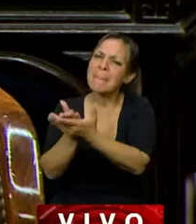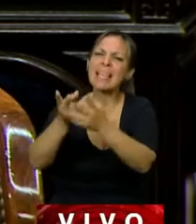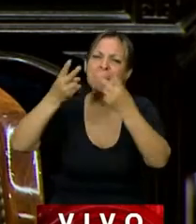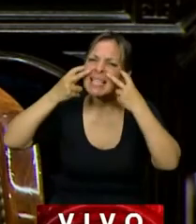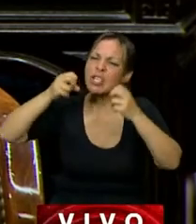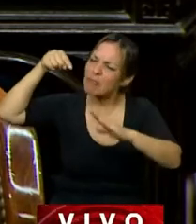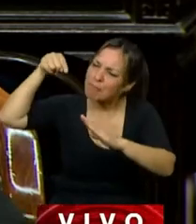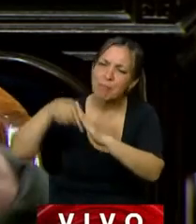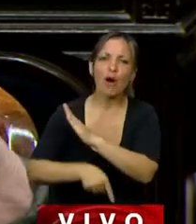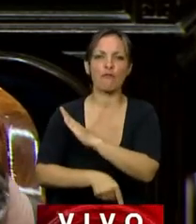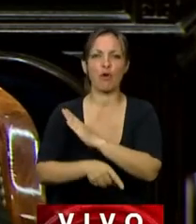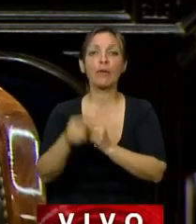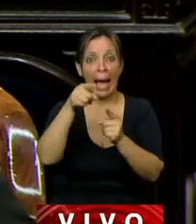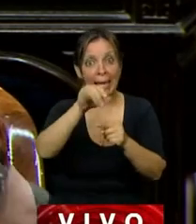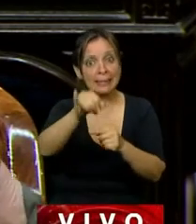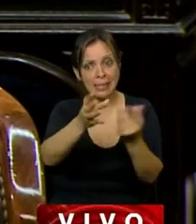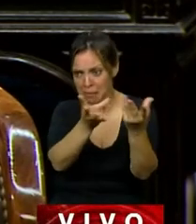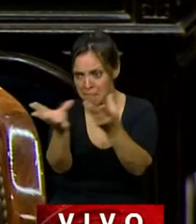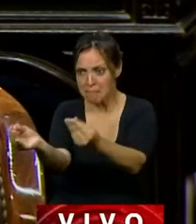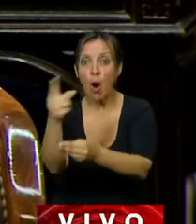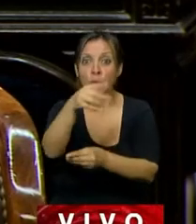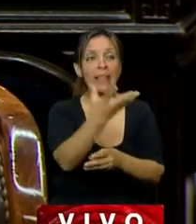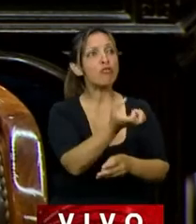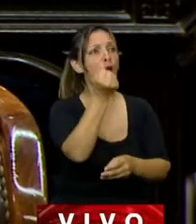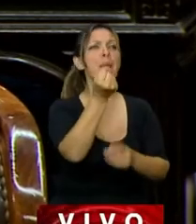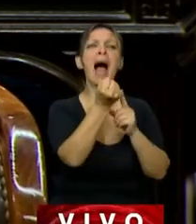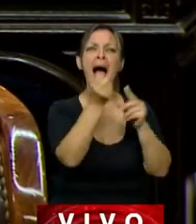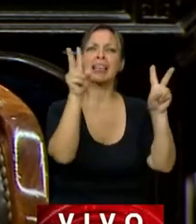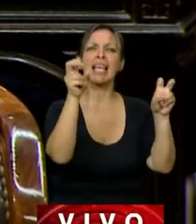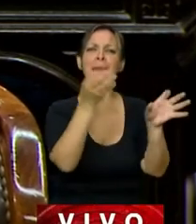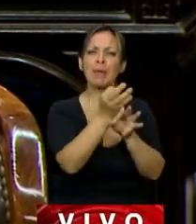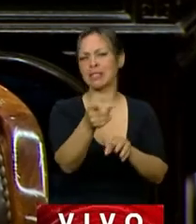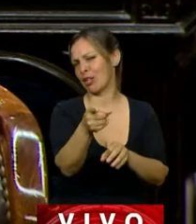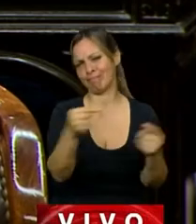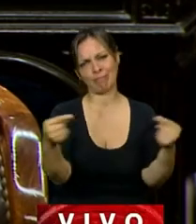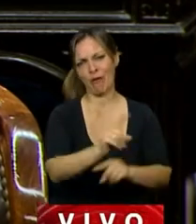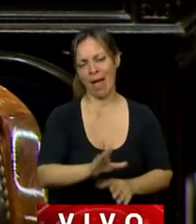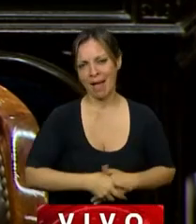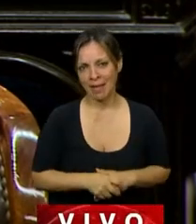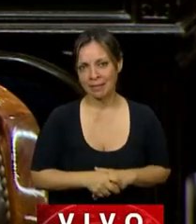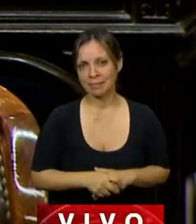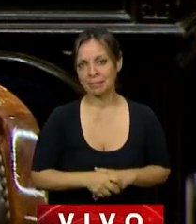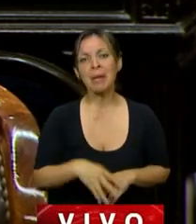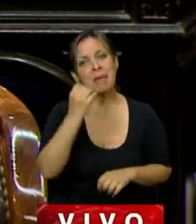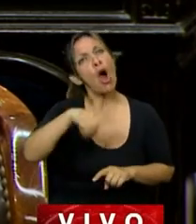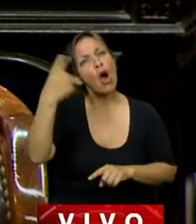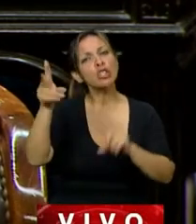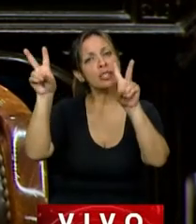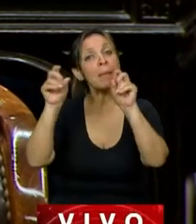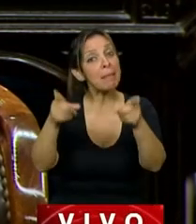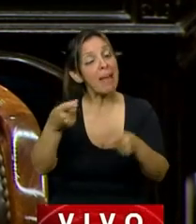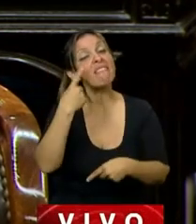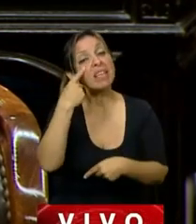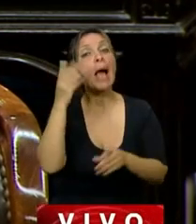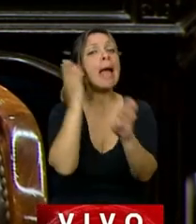a fondo, que se investigue a fondo el espionaje. O pueden tomar otra bandera, el